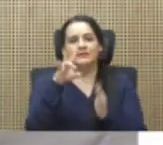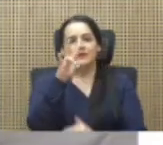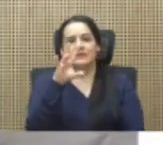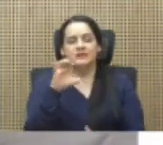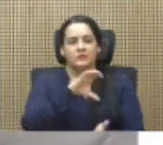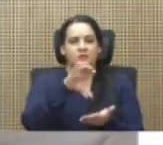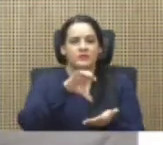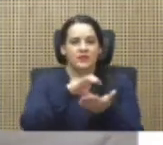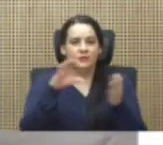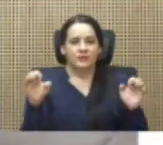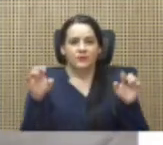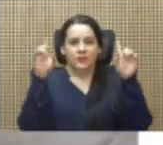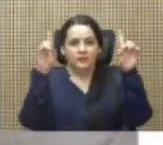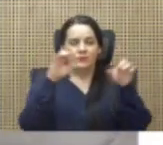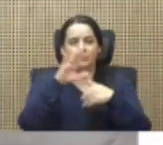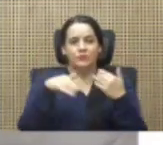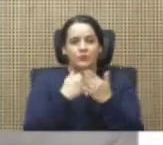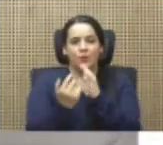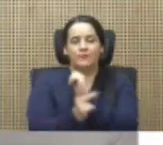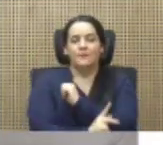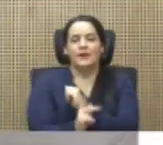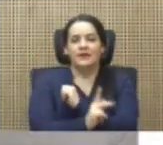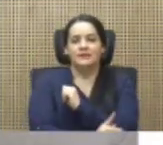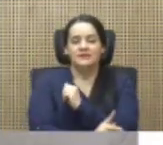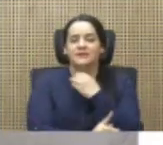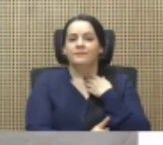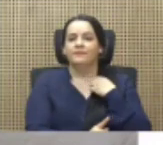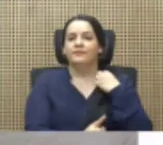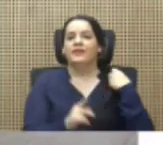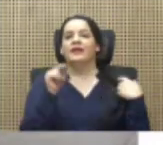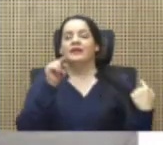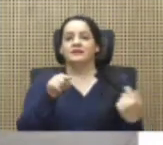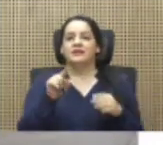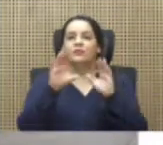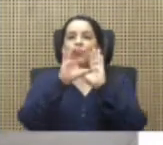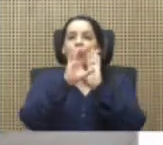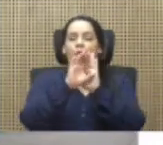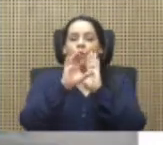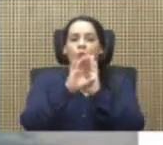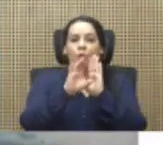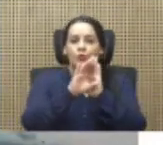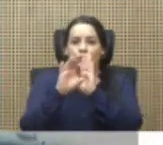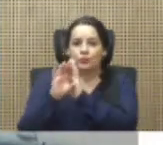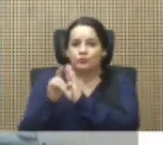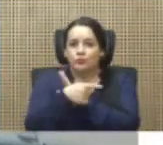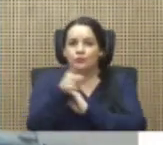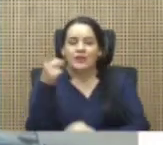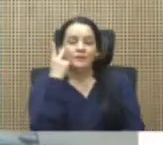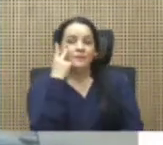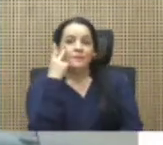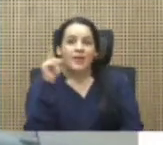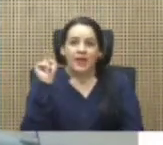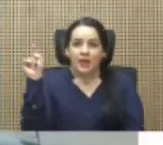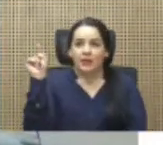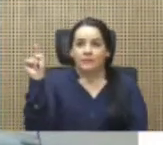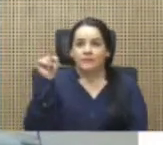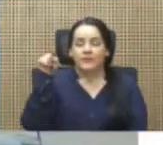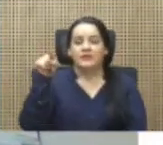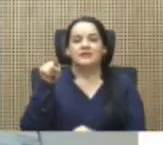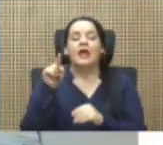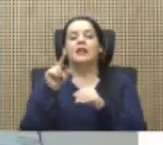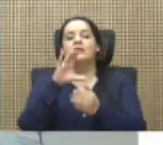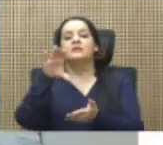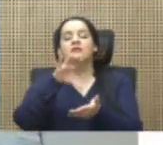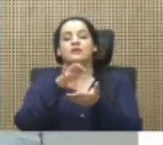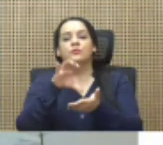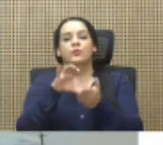centros educativos en todo el país. Estas fotos que ustedes están viendo corresponden al centro educativo